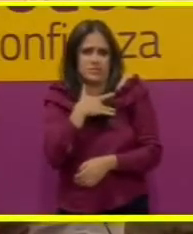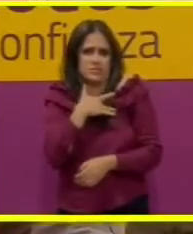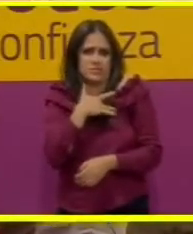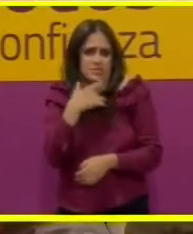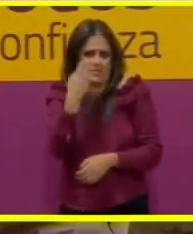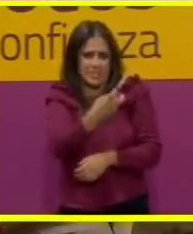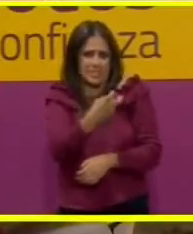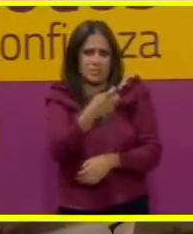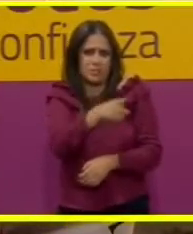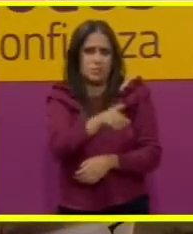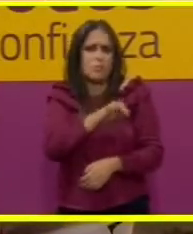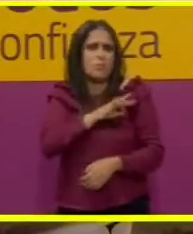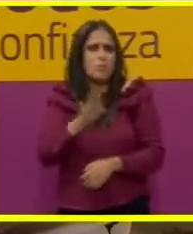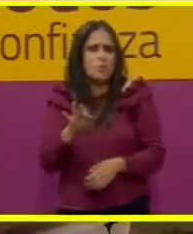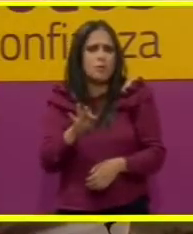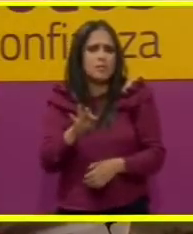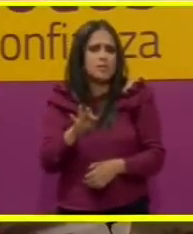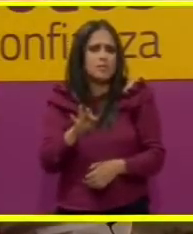que eso te puede